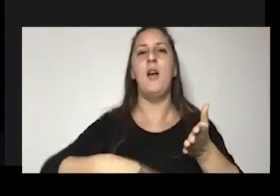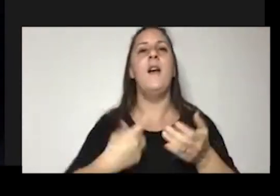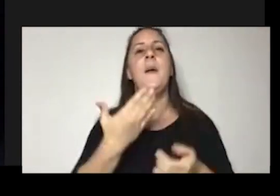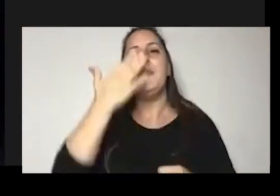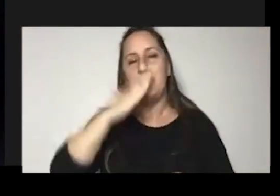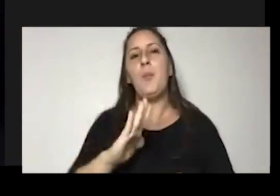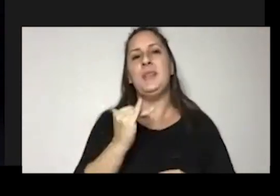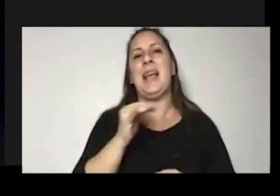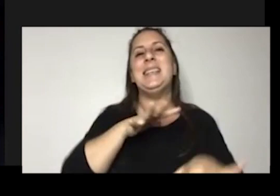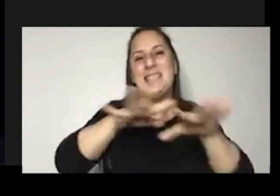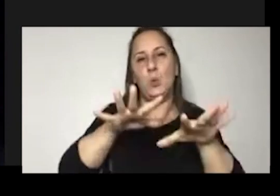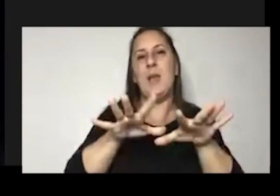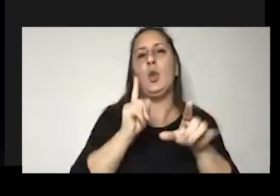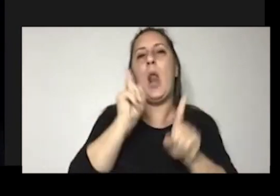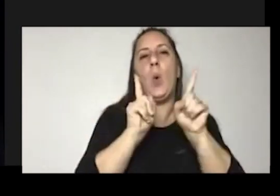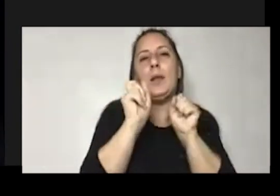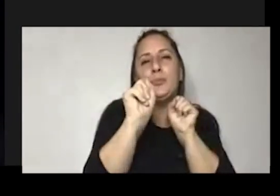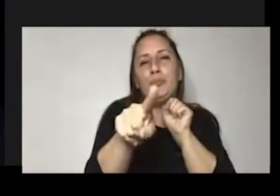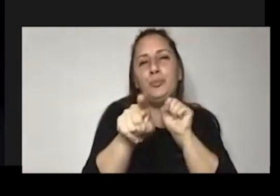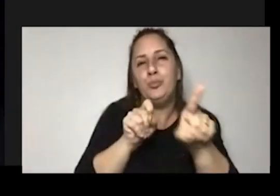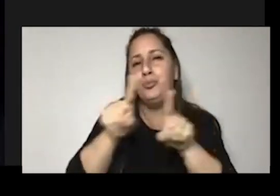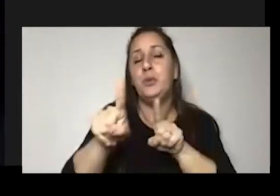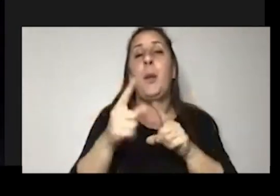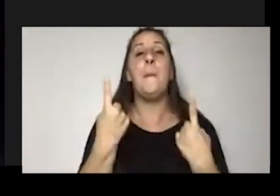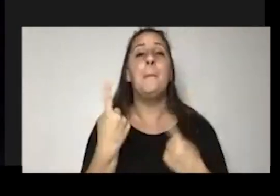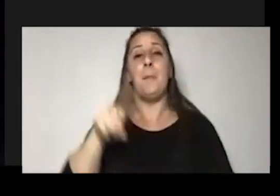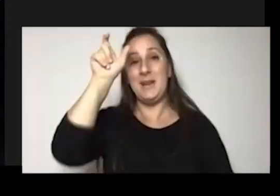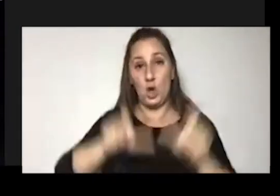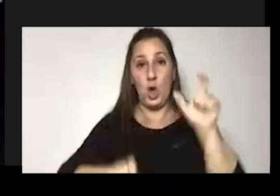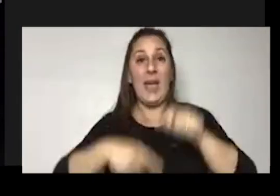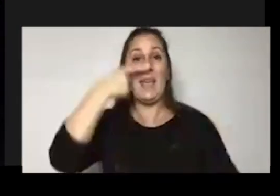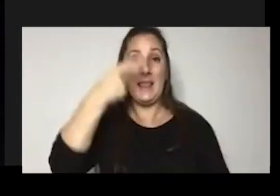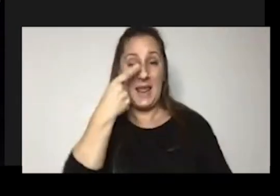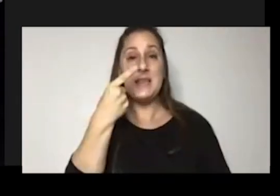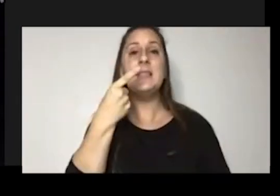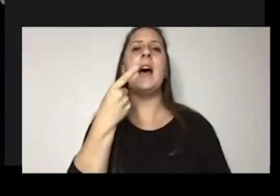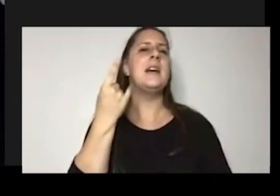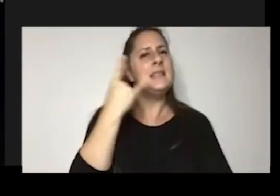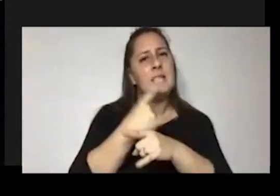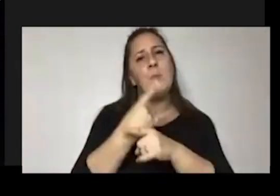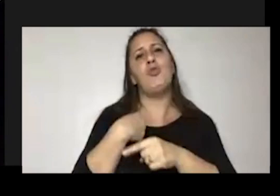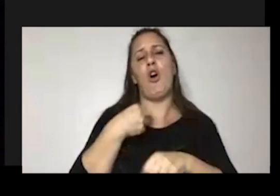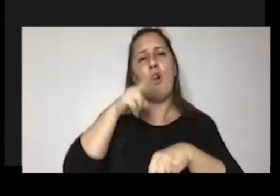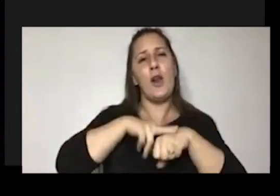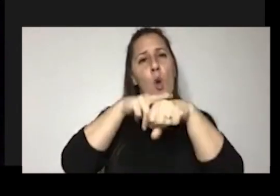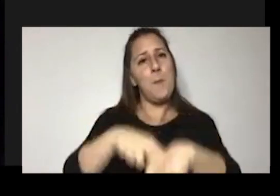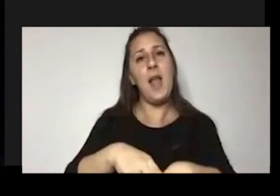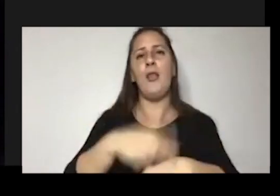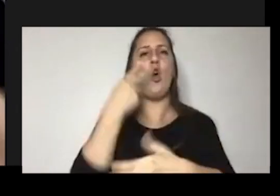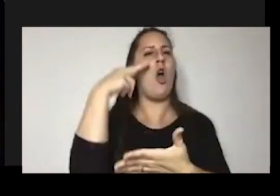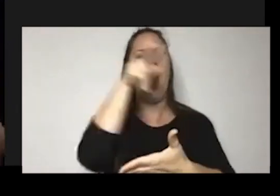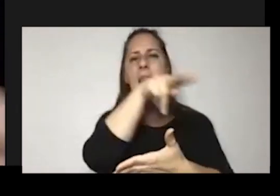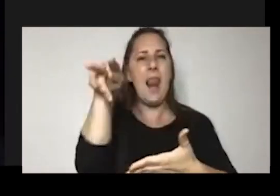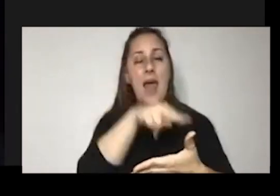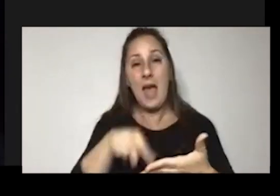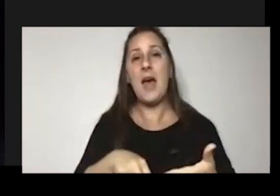mencionando César, pero para todos aquellos interesados siempre recomiendo la lectura y que empiecen a